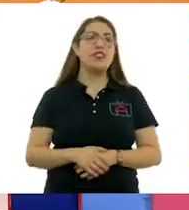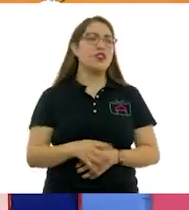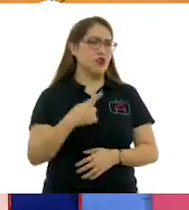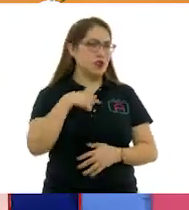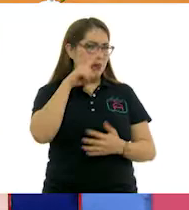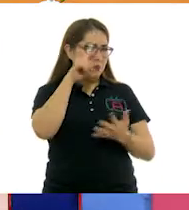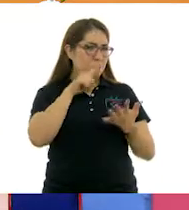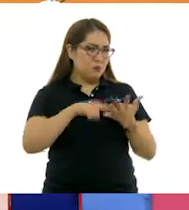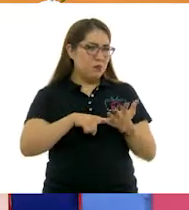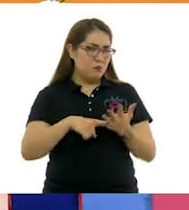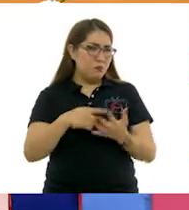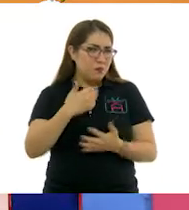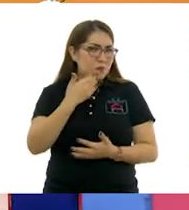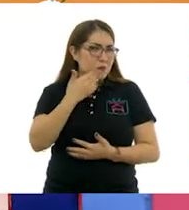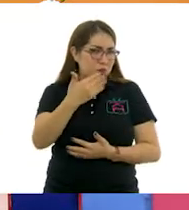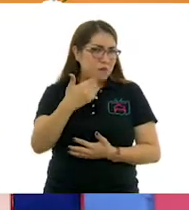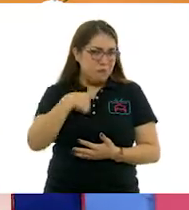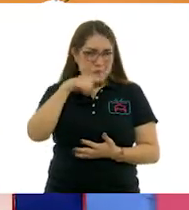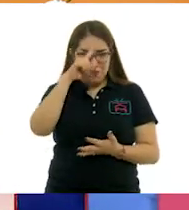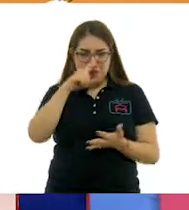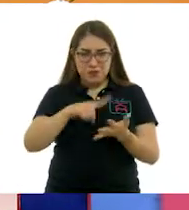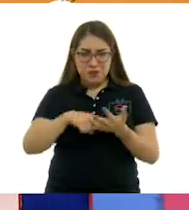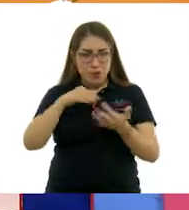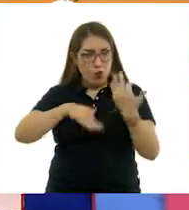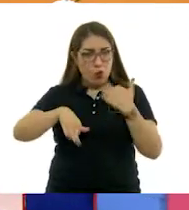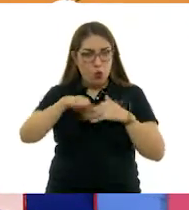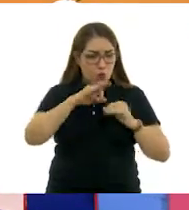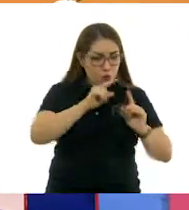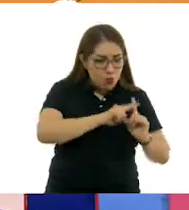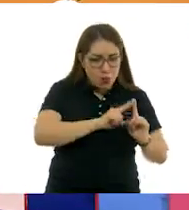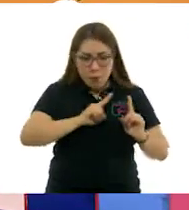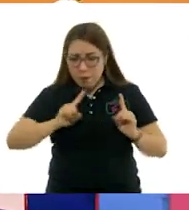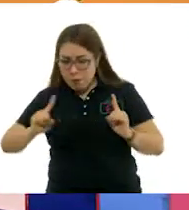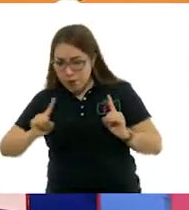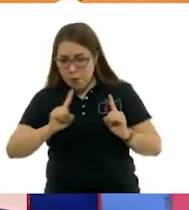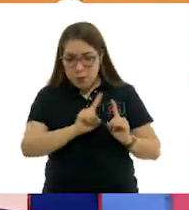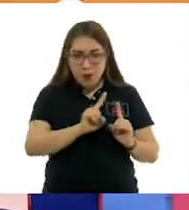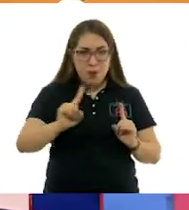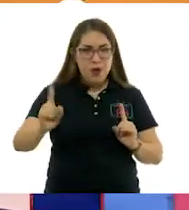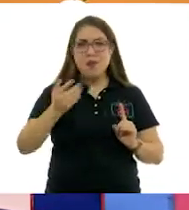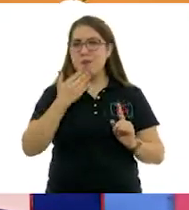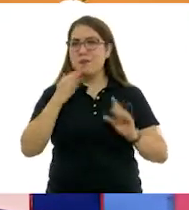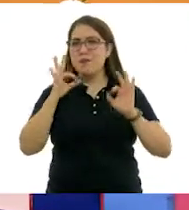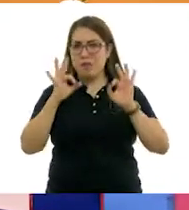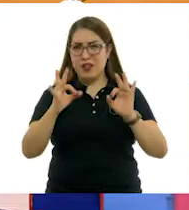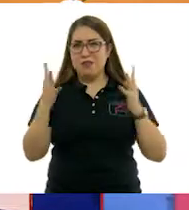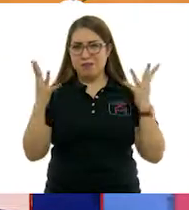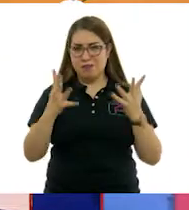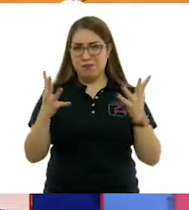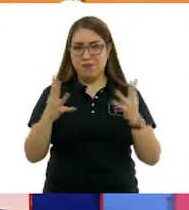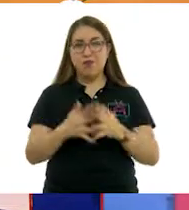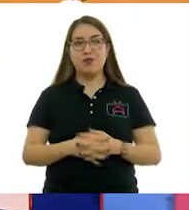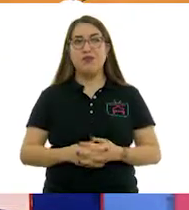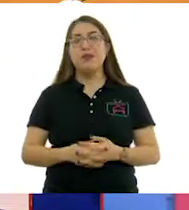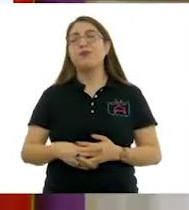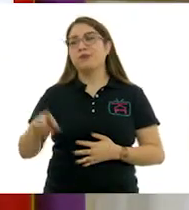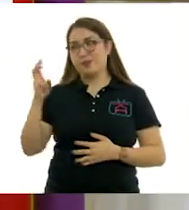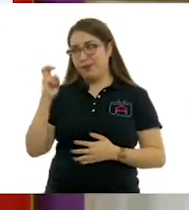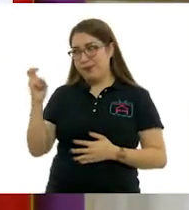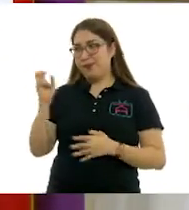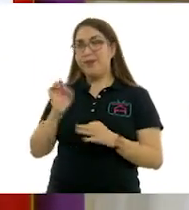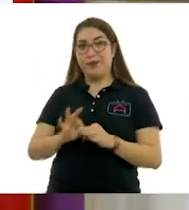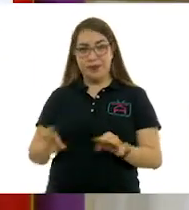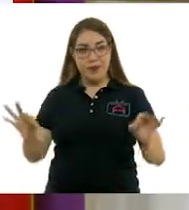lo hice bien. Creo que me salieron muy bien todas las trayectorias y puse mis desplazamientos. Ah, exacto. Esto era lo importante,